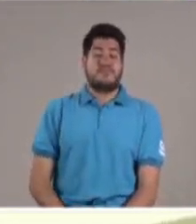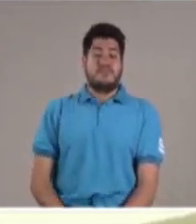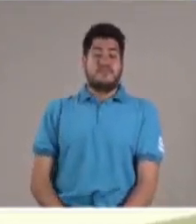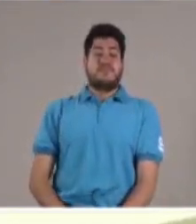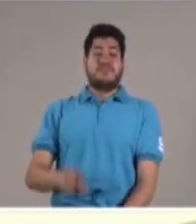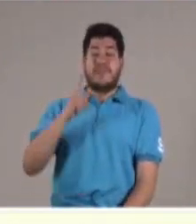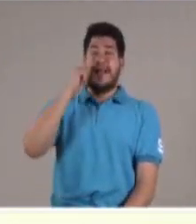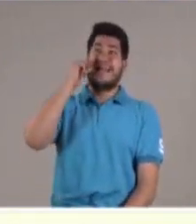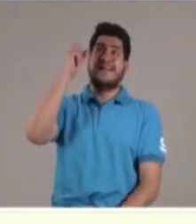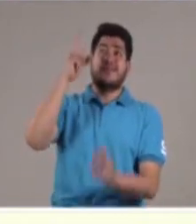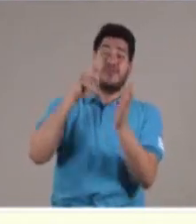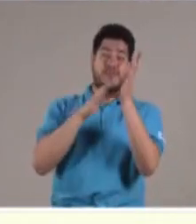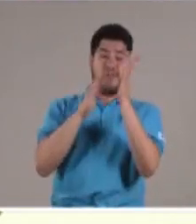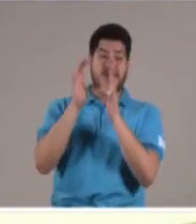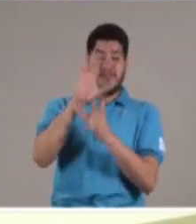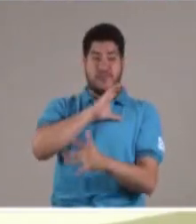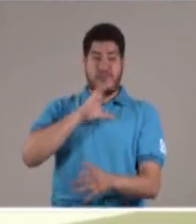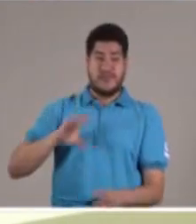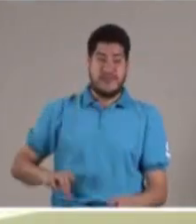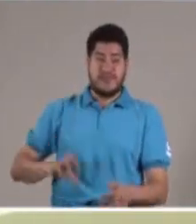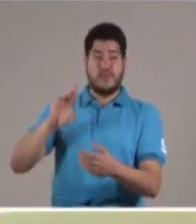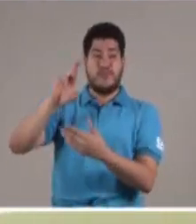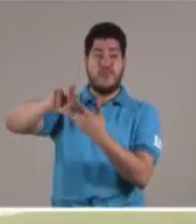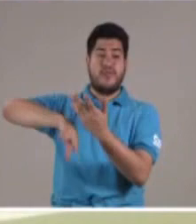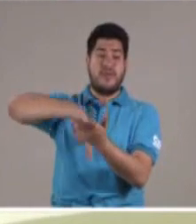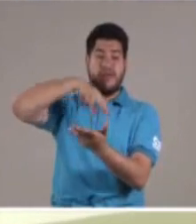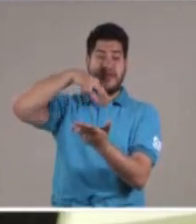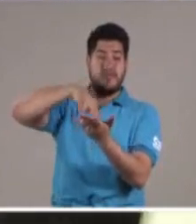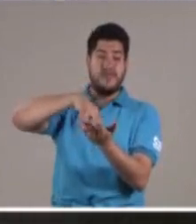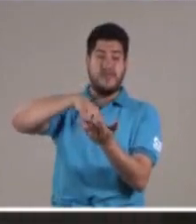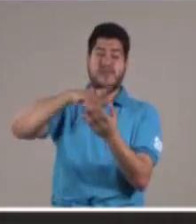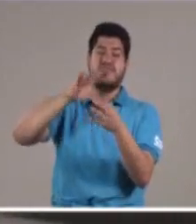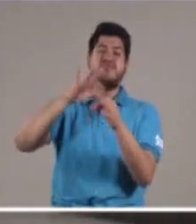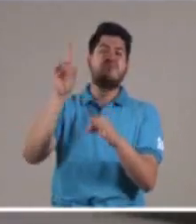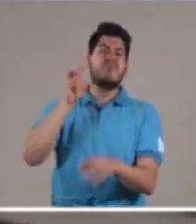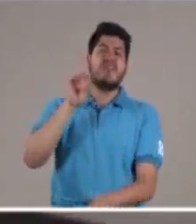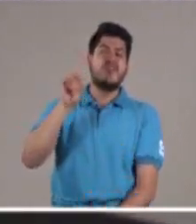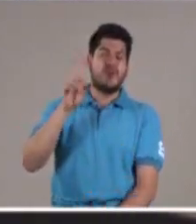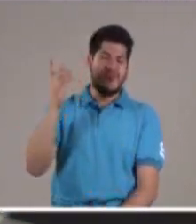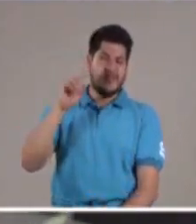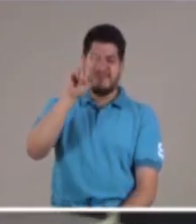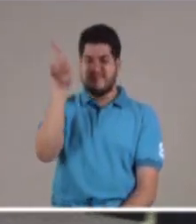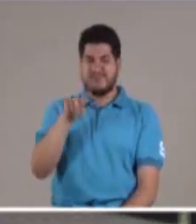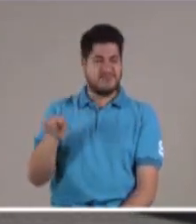el señor Jesucristo resucitó de dónde